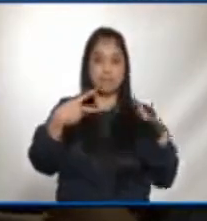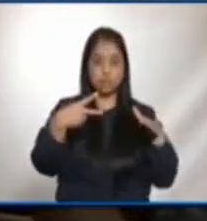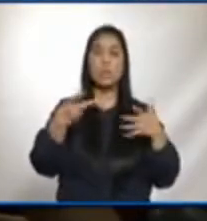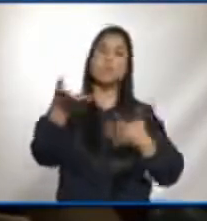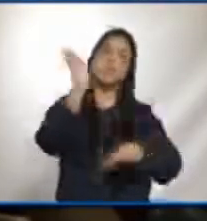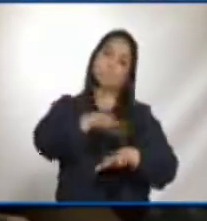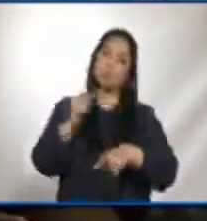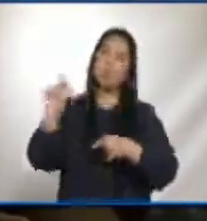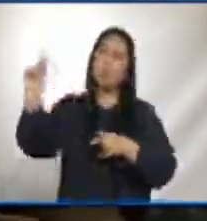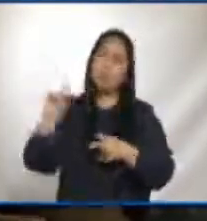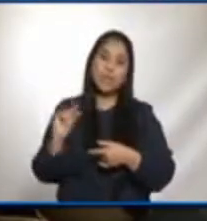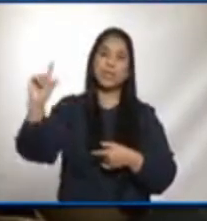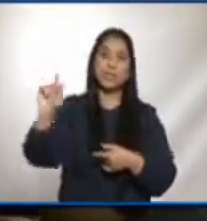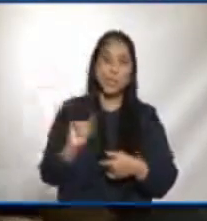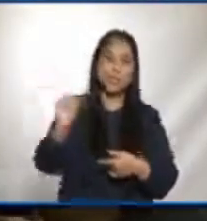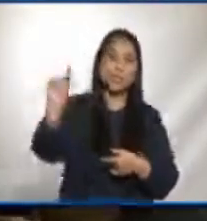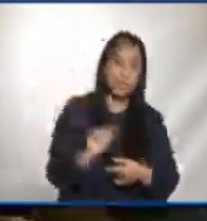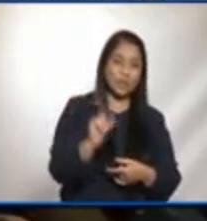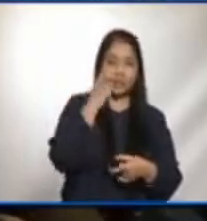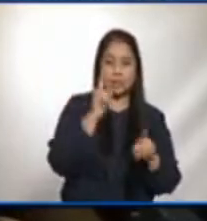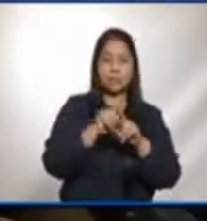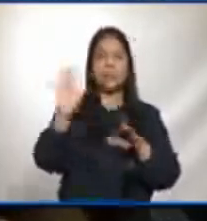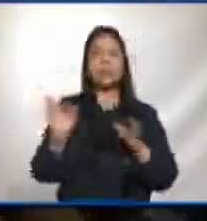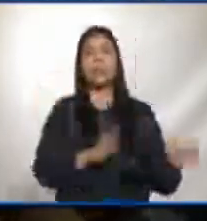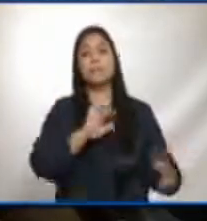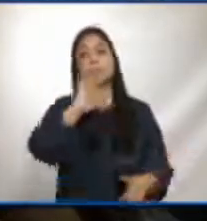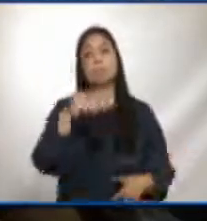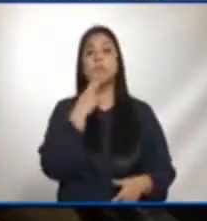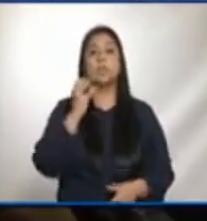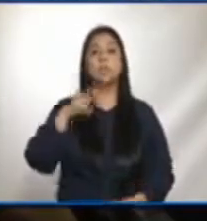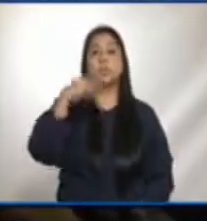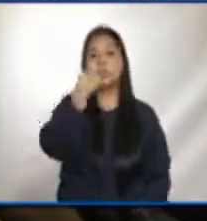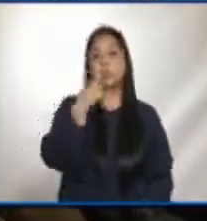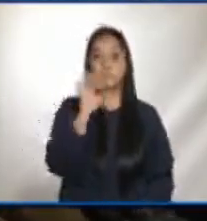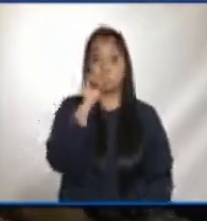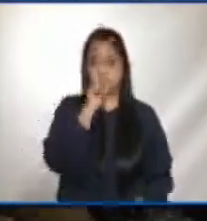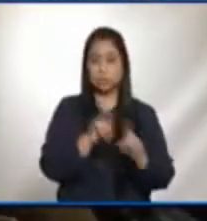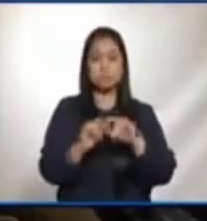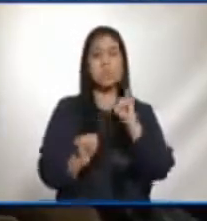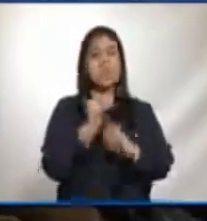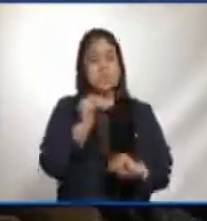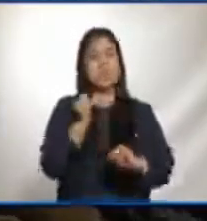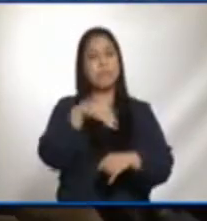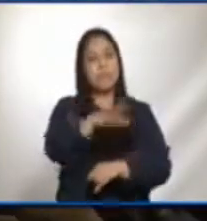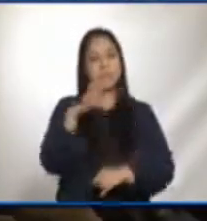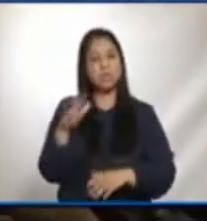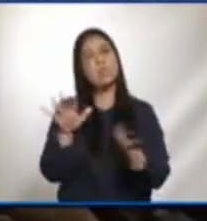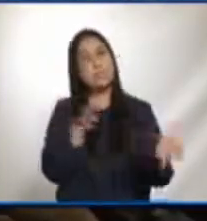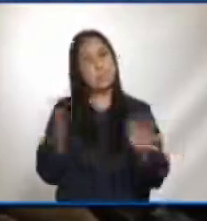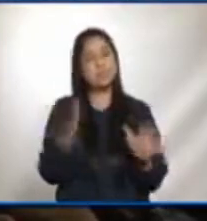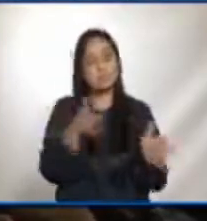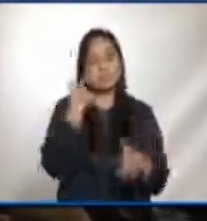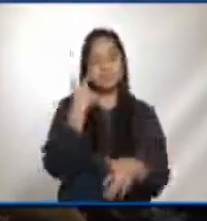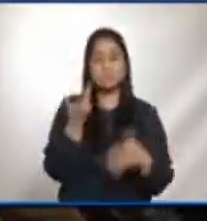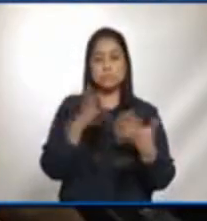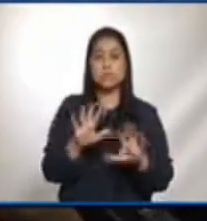pequeños. 900 mil de Johnson & Johnson, que estarían listas a finales de marzo, supuestamente.